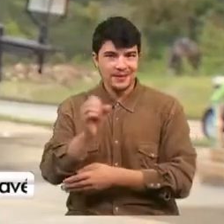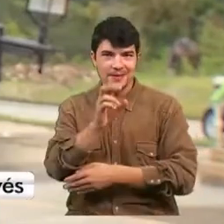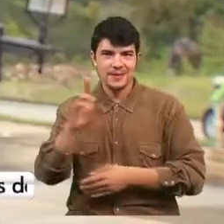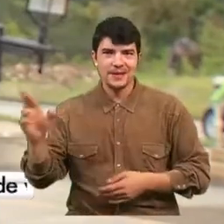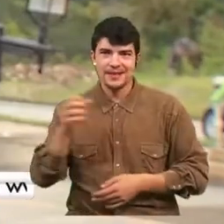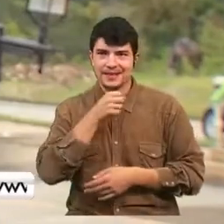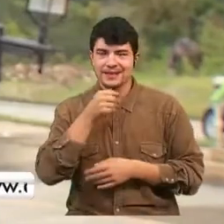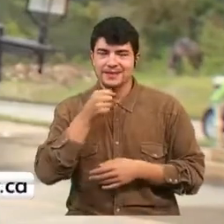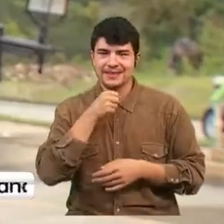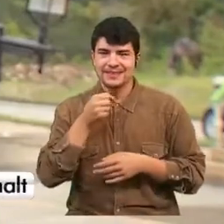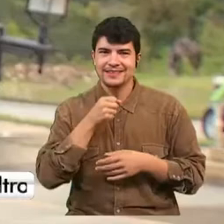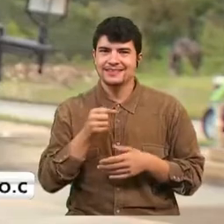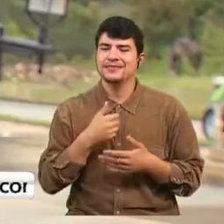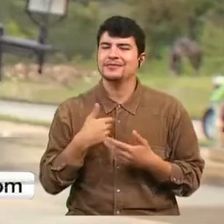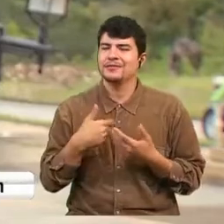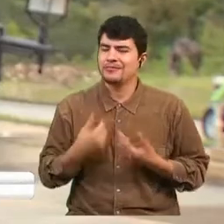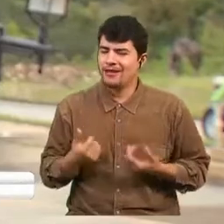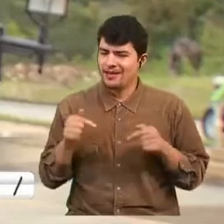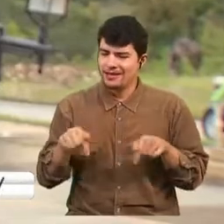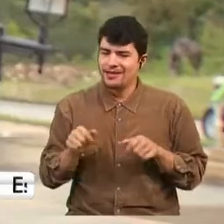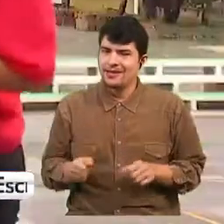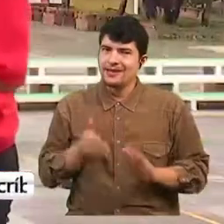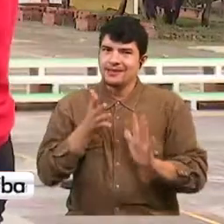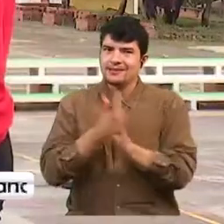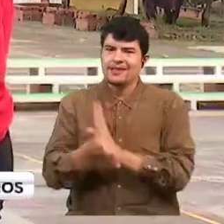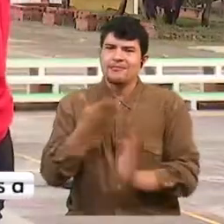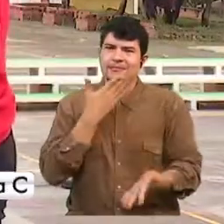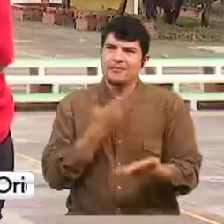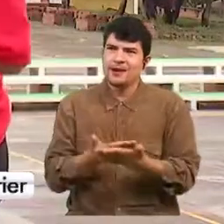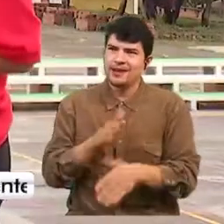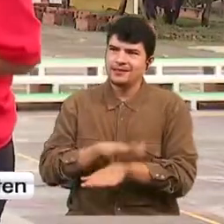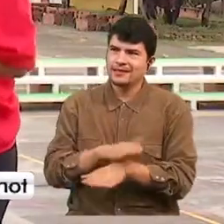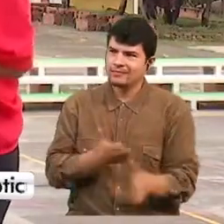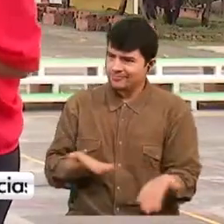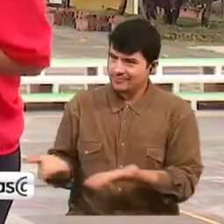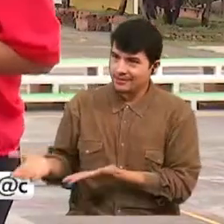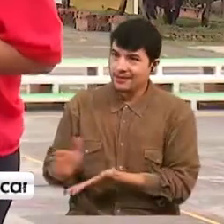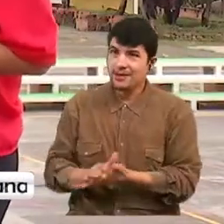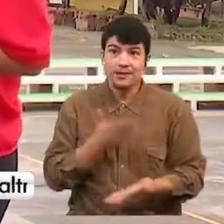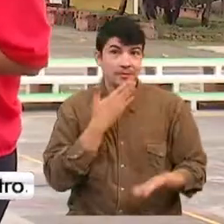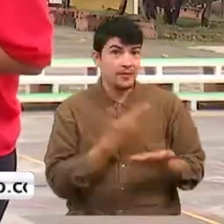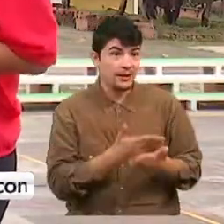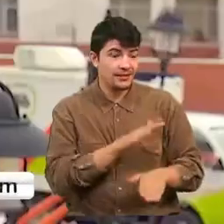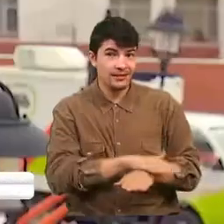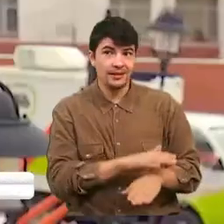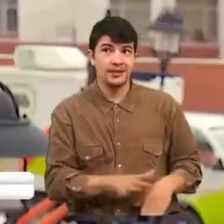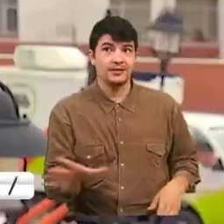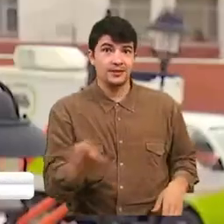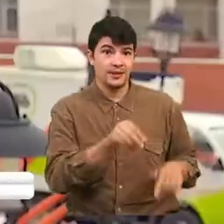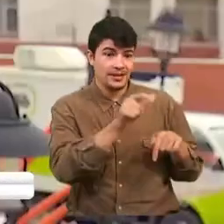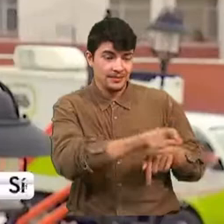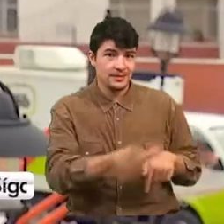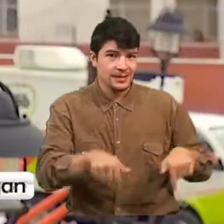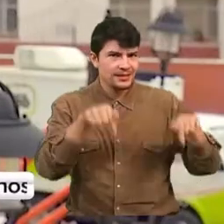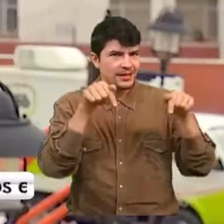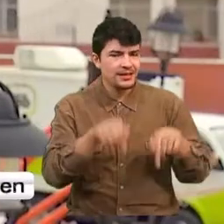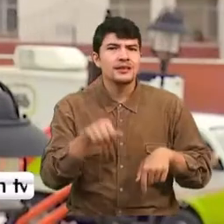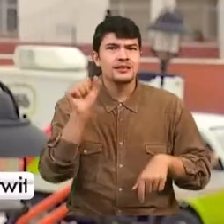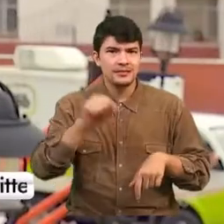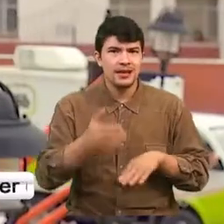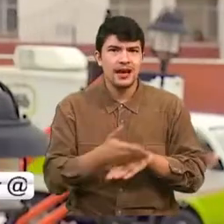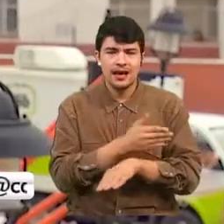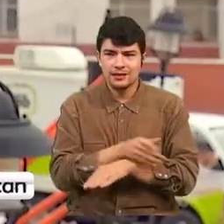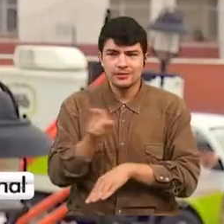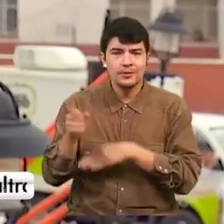la administración departamental. Muy buenas tardes, John López, ¿cómo está? Buenas tardes, María, para usted, para todos nuestros televidentes. Y así como usted lo acaba de mencionar,